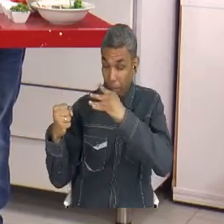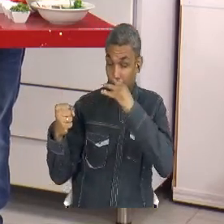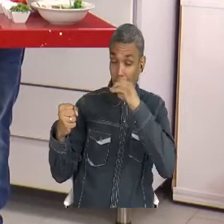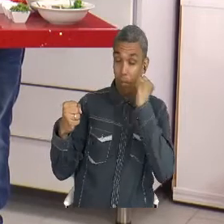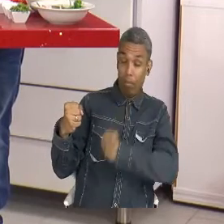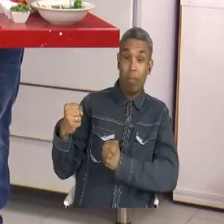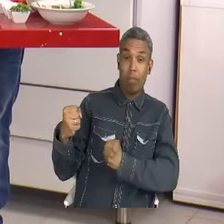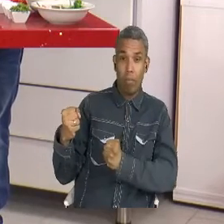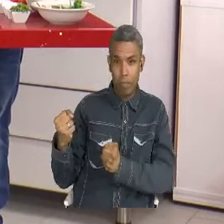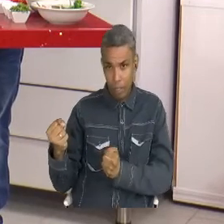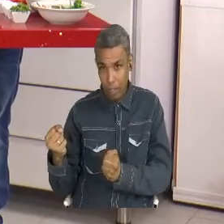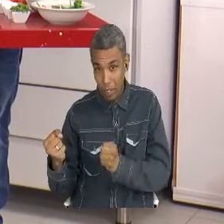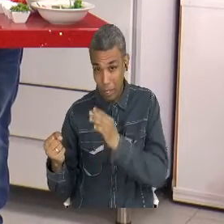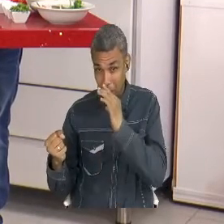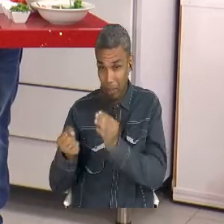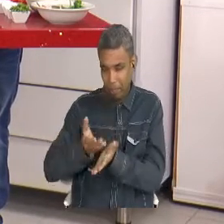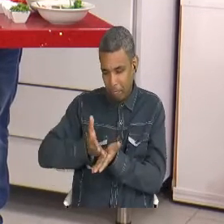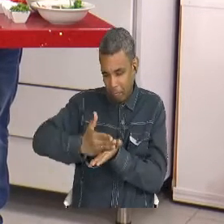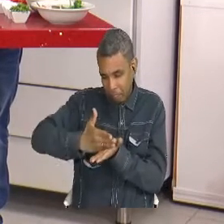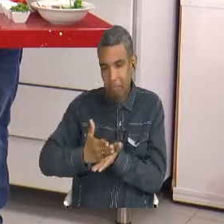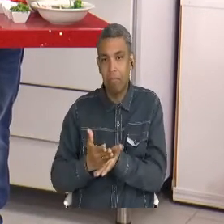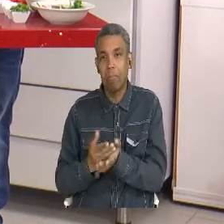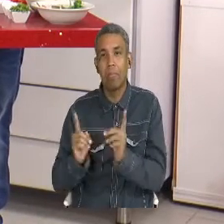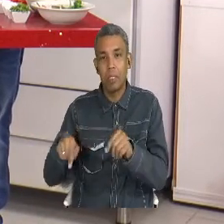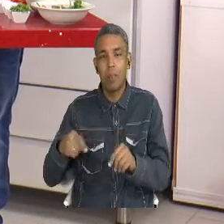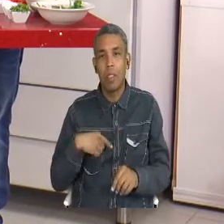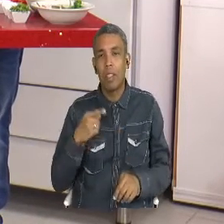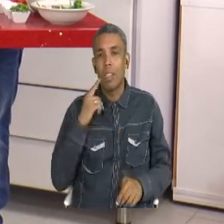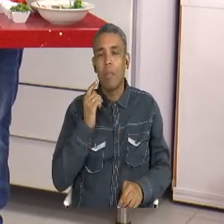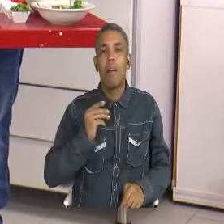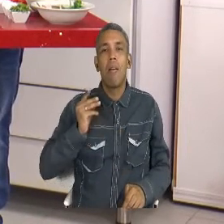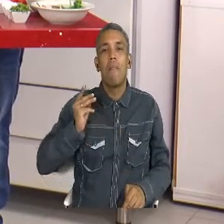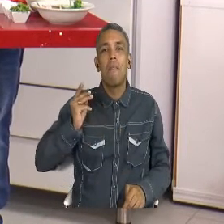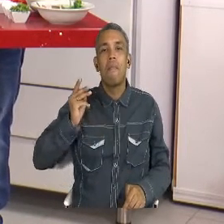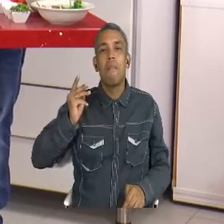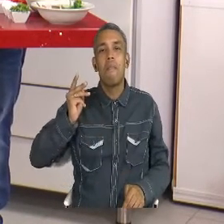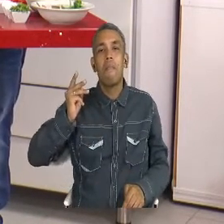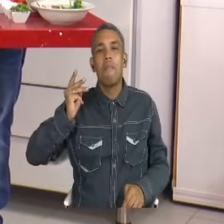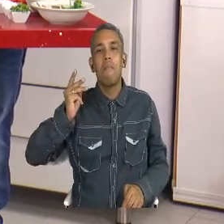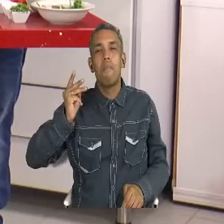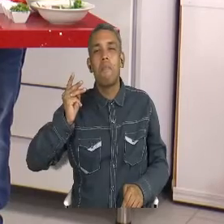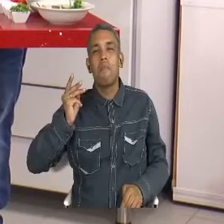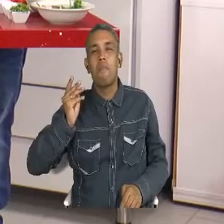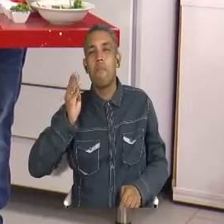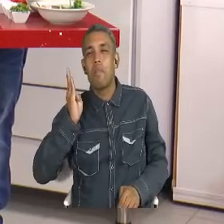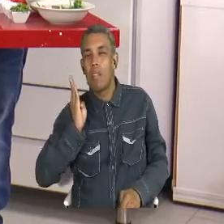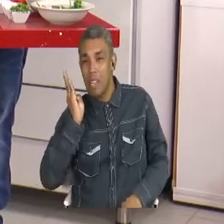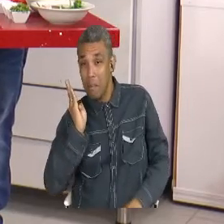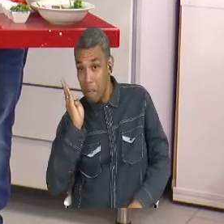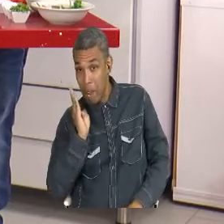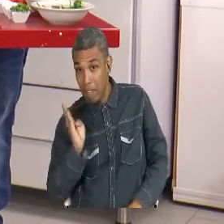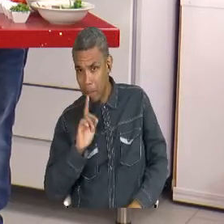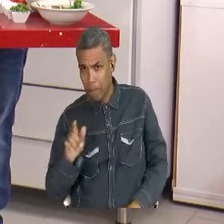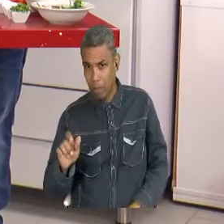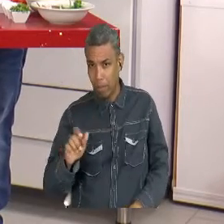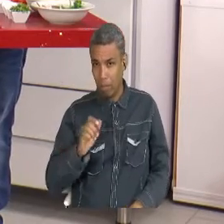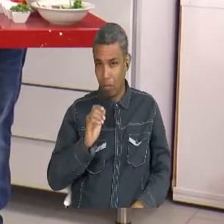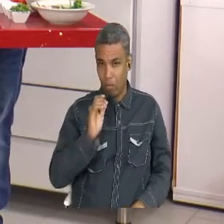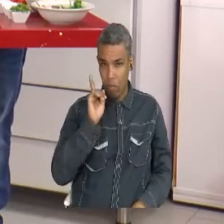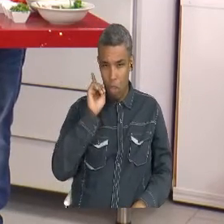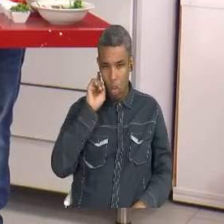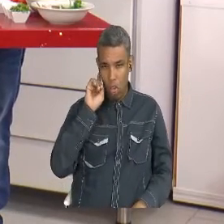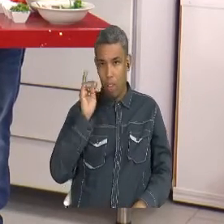mini brumoise. Mini brumoise, okay, sí, perfecto. Que es muy pequeñito. Como mientras para... tanto, yo quiero saber, o yo no sé si tú estás interesado